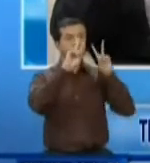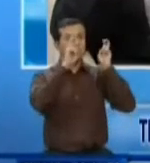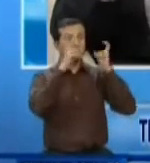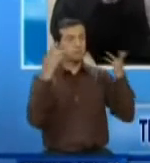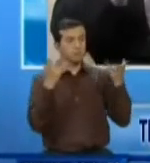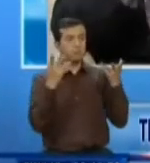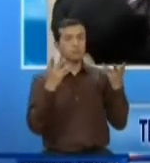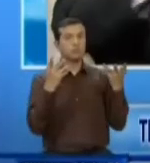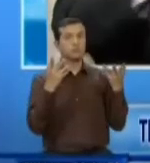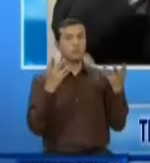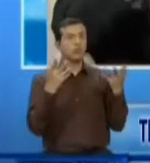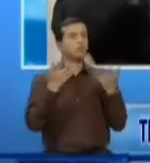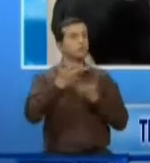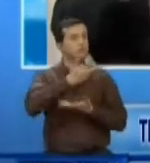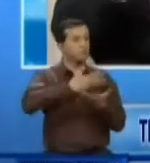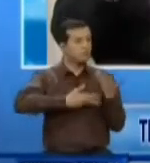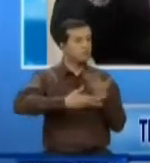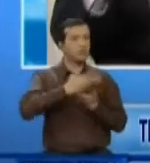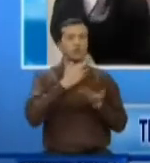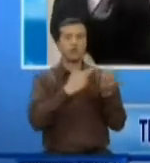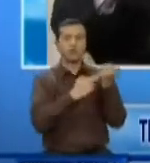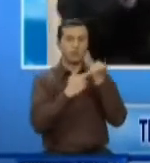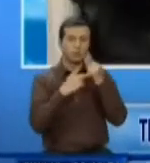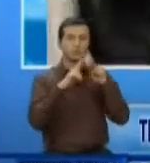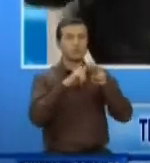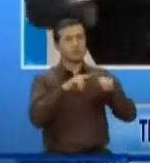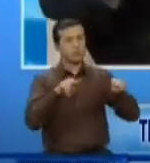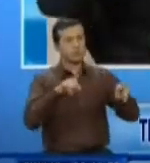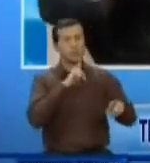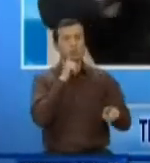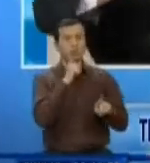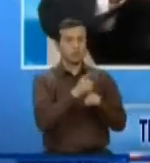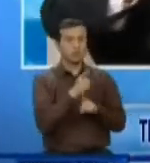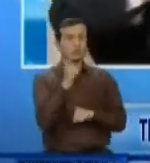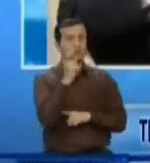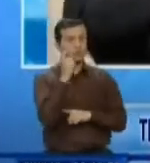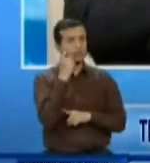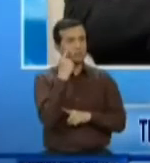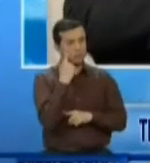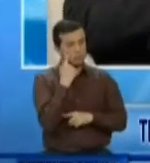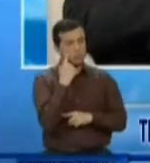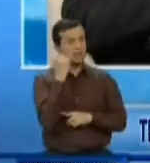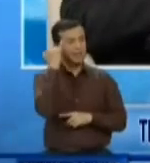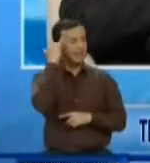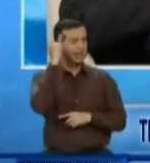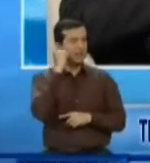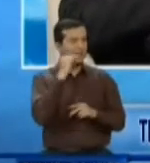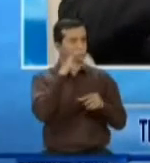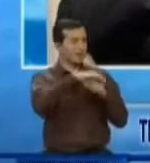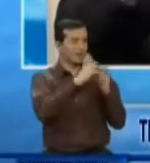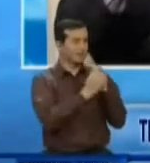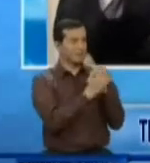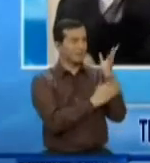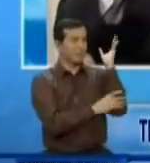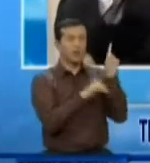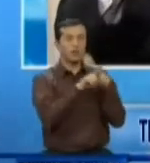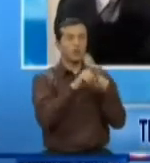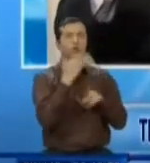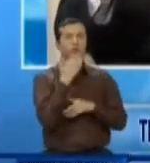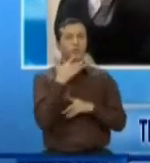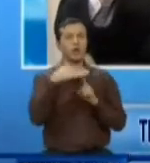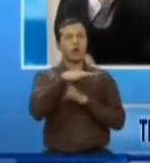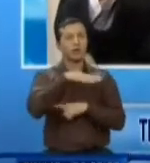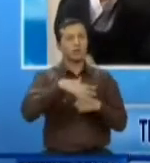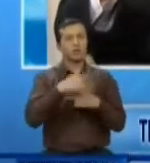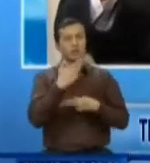tema del clima y la metáfora de los recursos naturales para crear ese buen ambiente en ese sentido comienzo por el tema